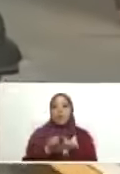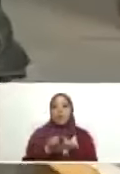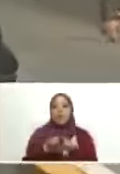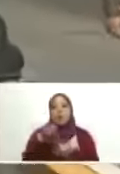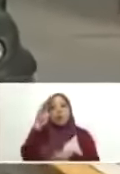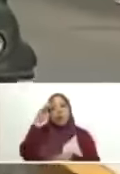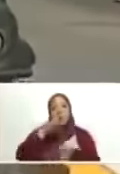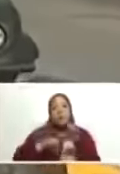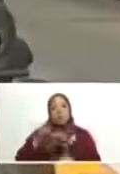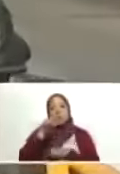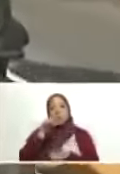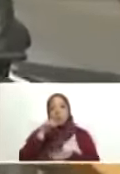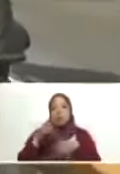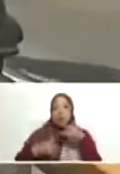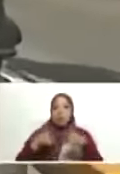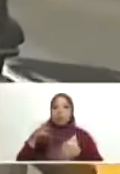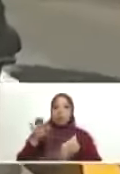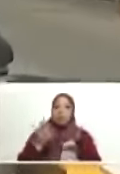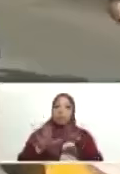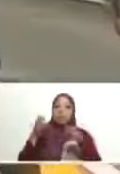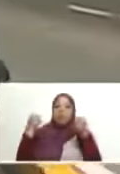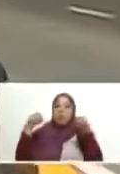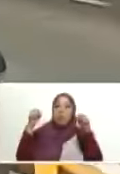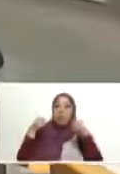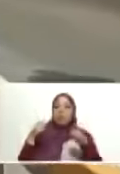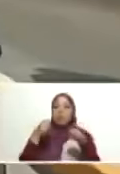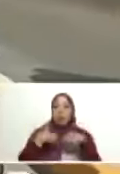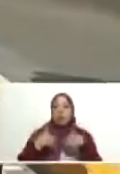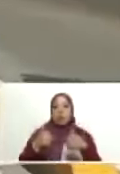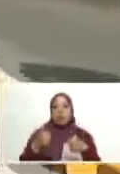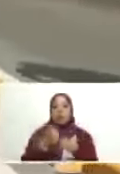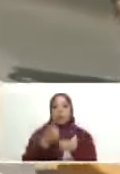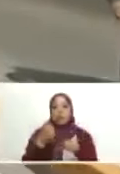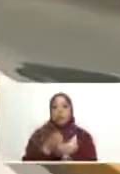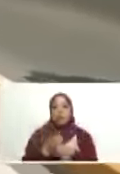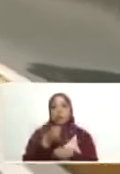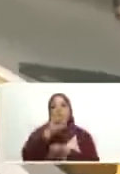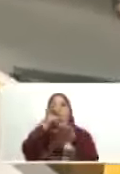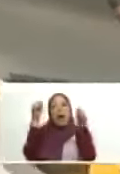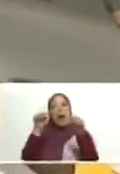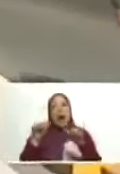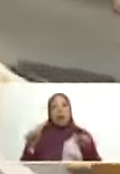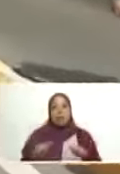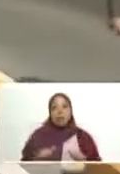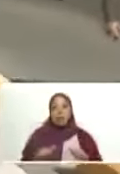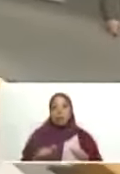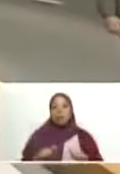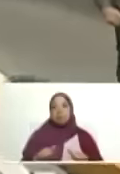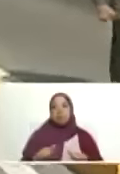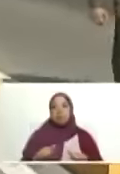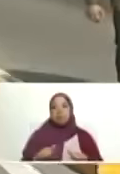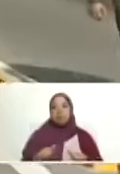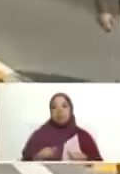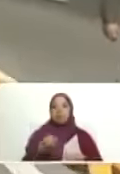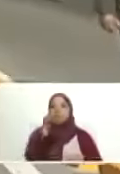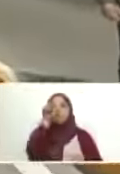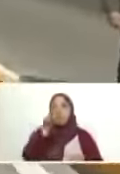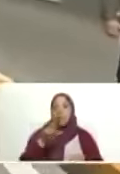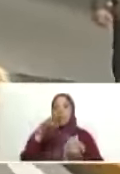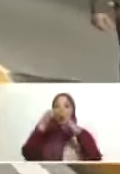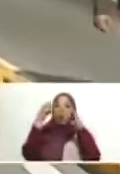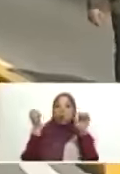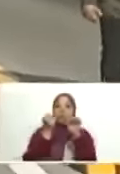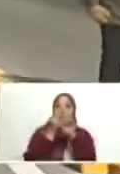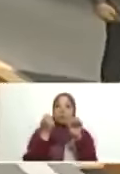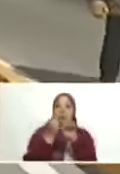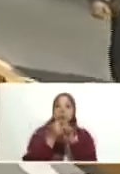biosaludables para estimular el ejercicio de la actividad física para la salud. Y esto es una obra de arte, presidente, lo que denominamos una pérgola, techada,